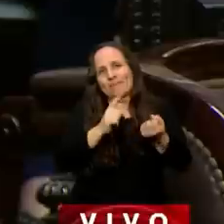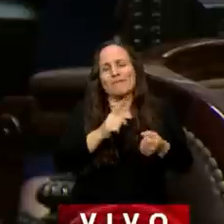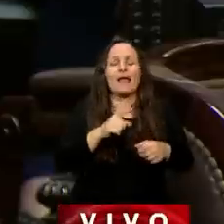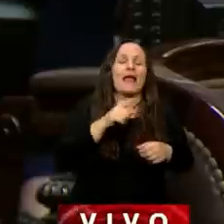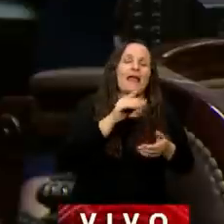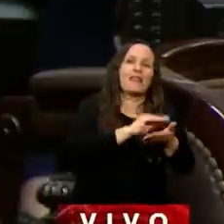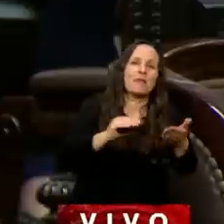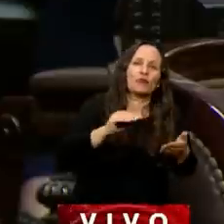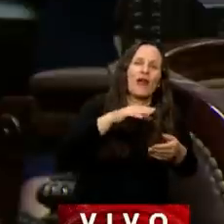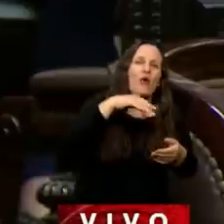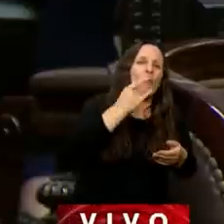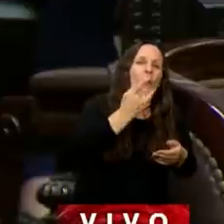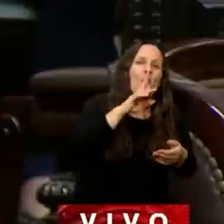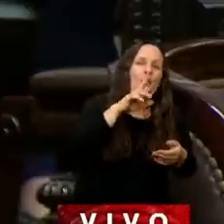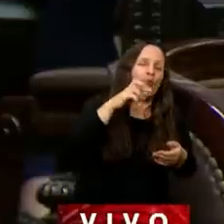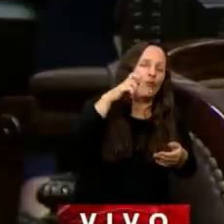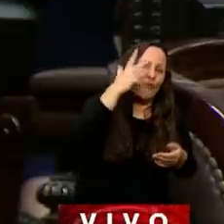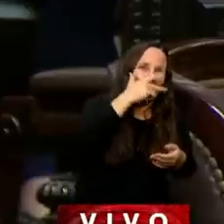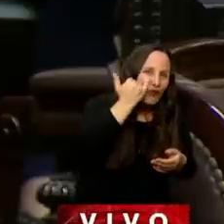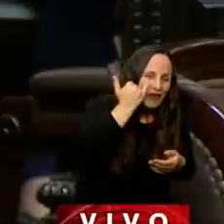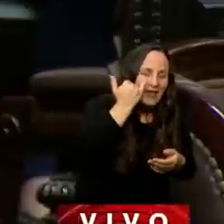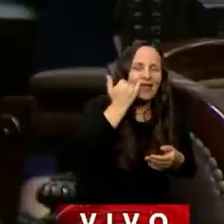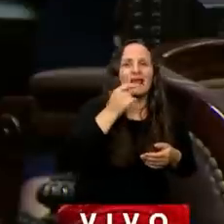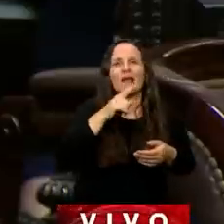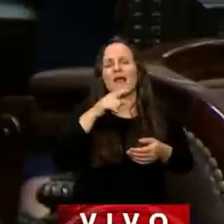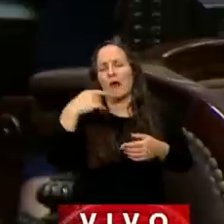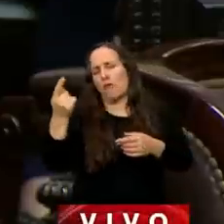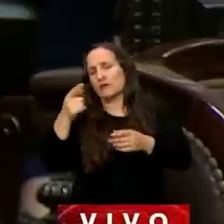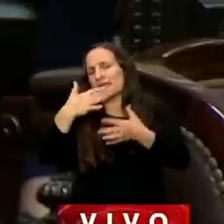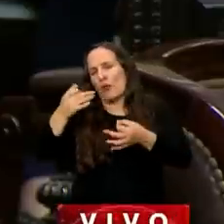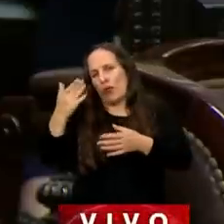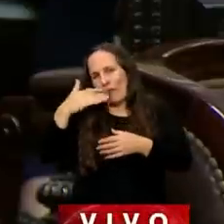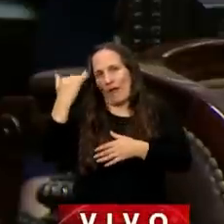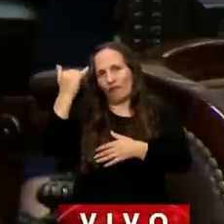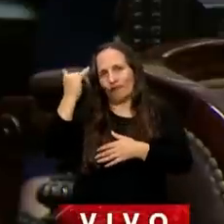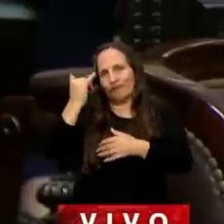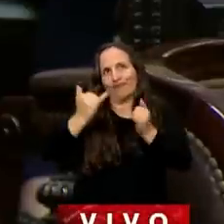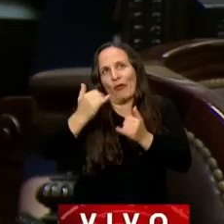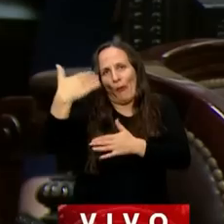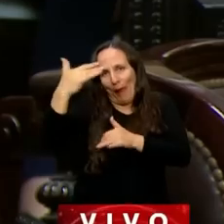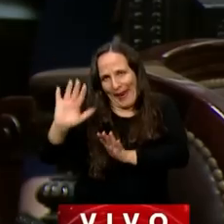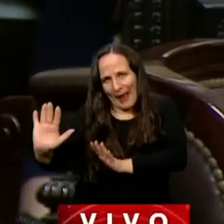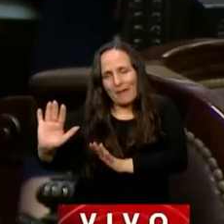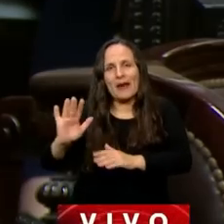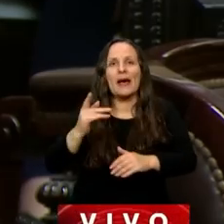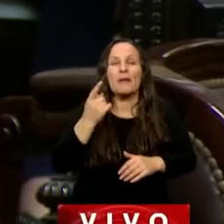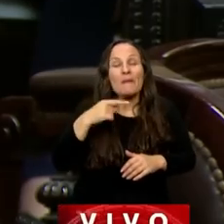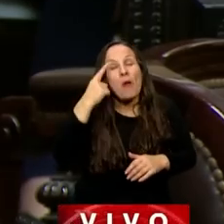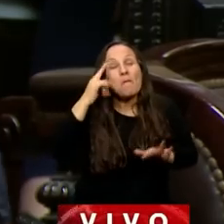Murphy, del Frade, creo que fueron muy insistentes y explayarán sus posiciones, pero creo que sí hay un consenso